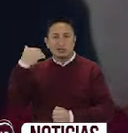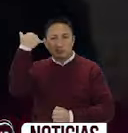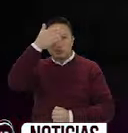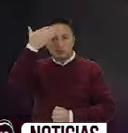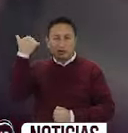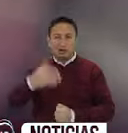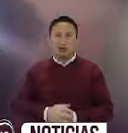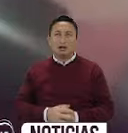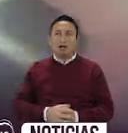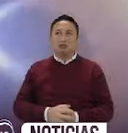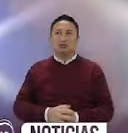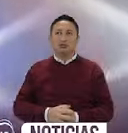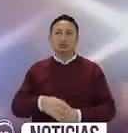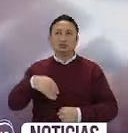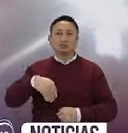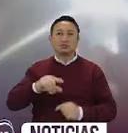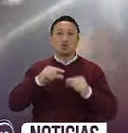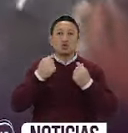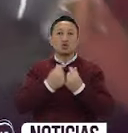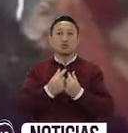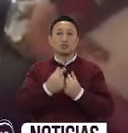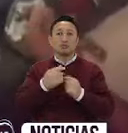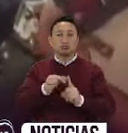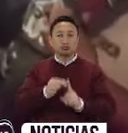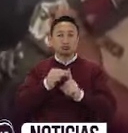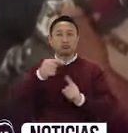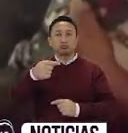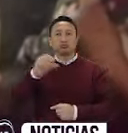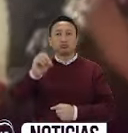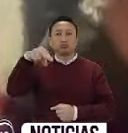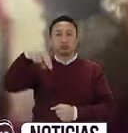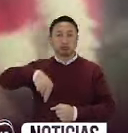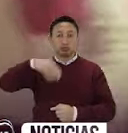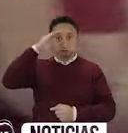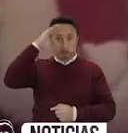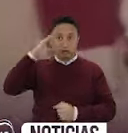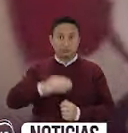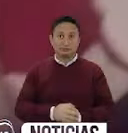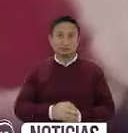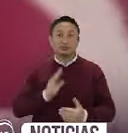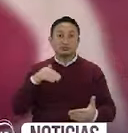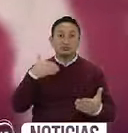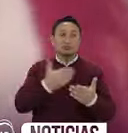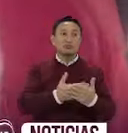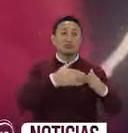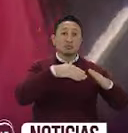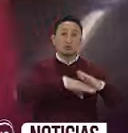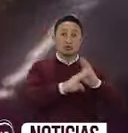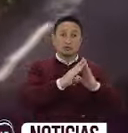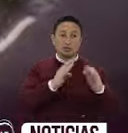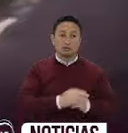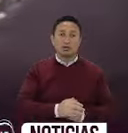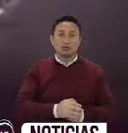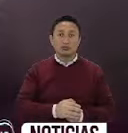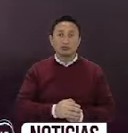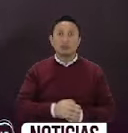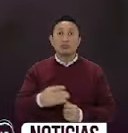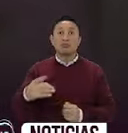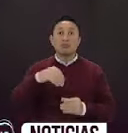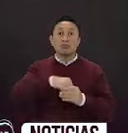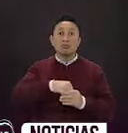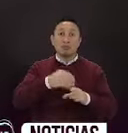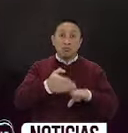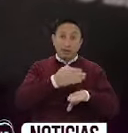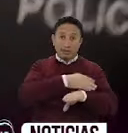operaron. Uniformados al grupo de operaciones motorizadas de la institución del orden, arribaron a ese lugar por una balacera que se había registrado